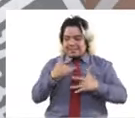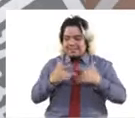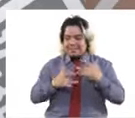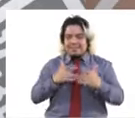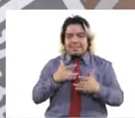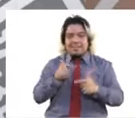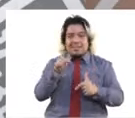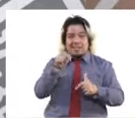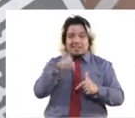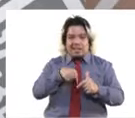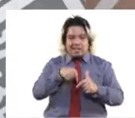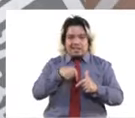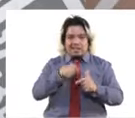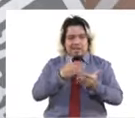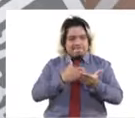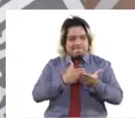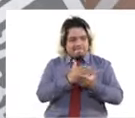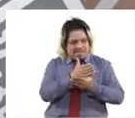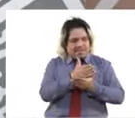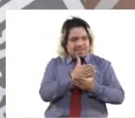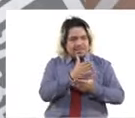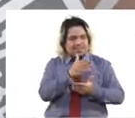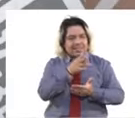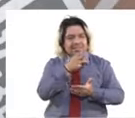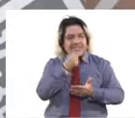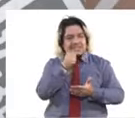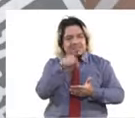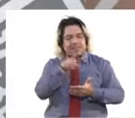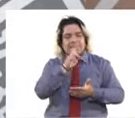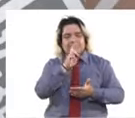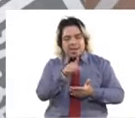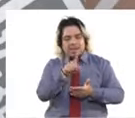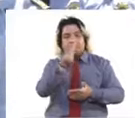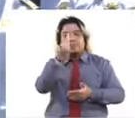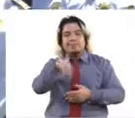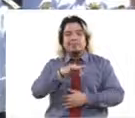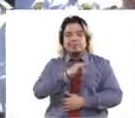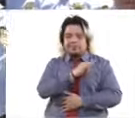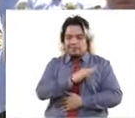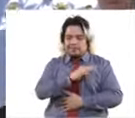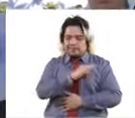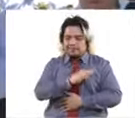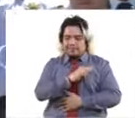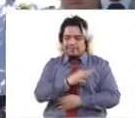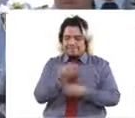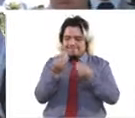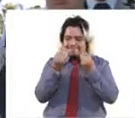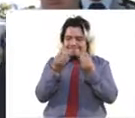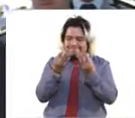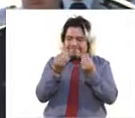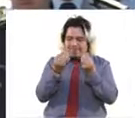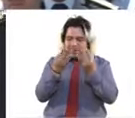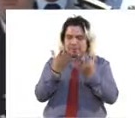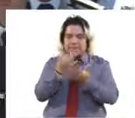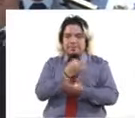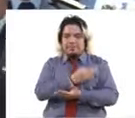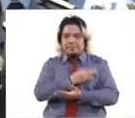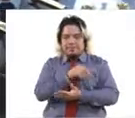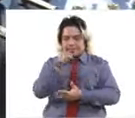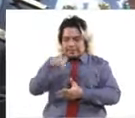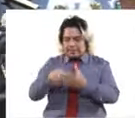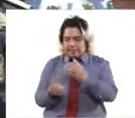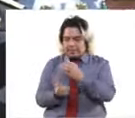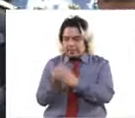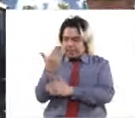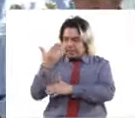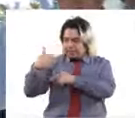la mejor policía de nuestro país. Muchas felicidades y enhorabuena por esta nueva generación de